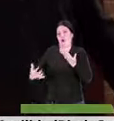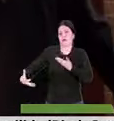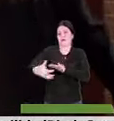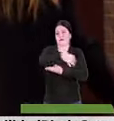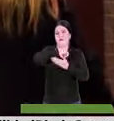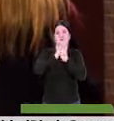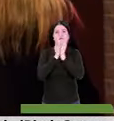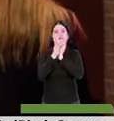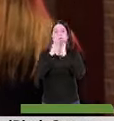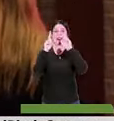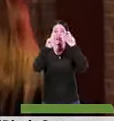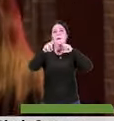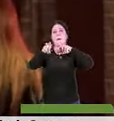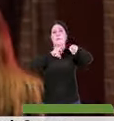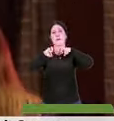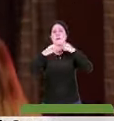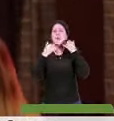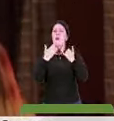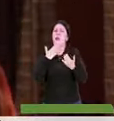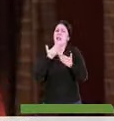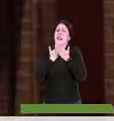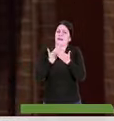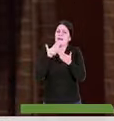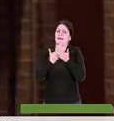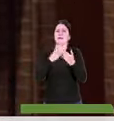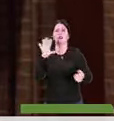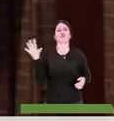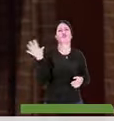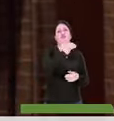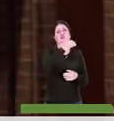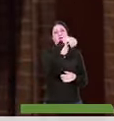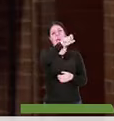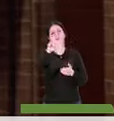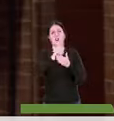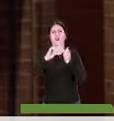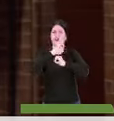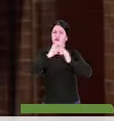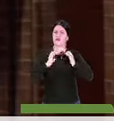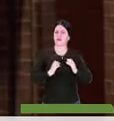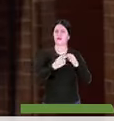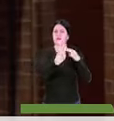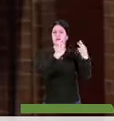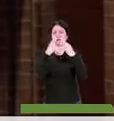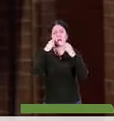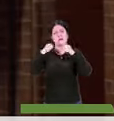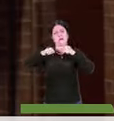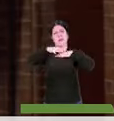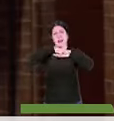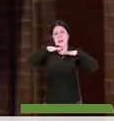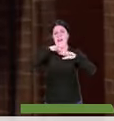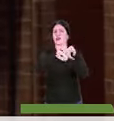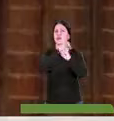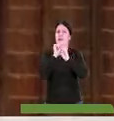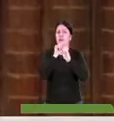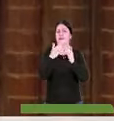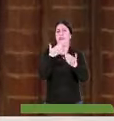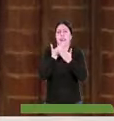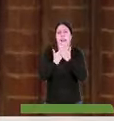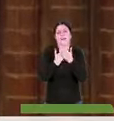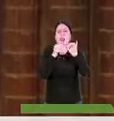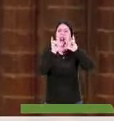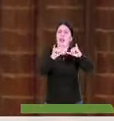del sector movilidad. A todas las personas, a todos los ciudadanos que nos estuvieron acompañando a través de nuestras redes sociales, muchas gracias por